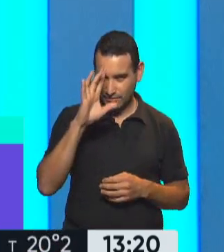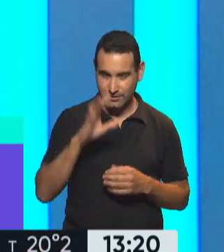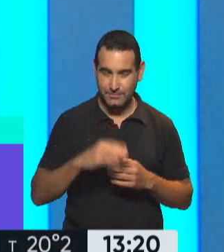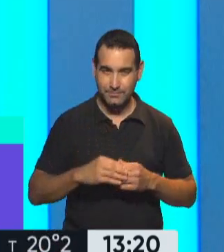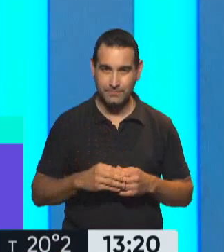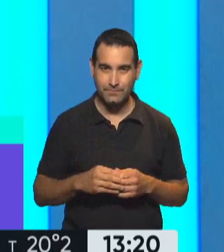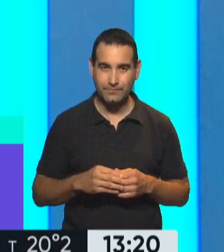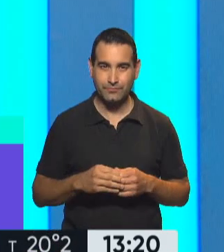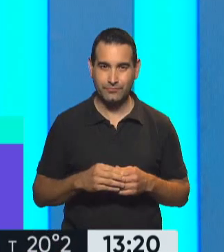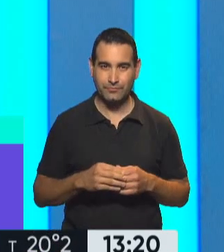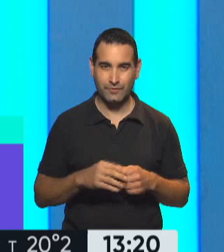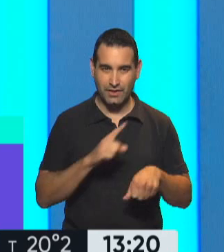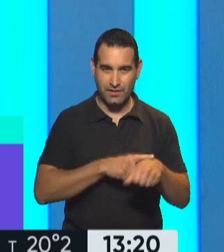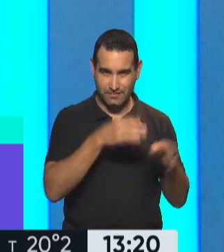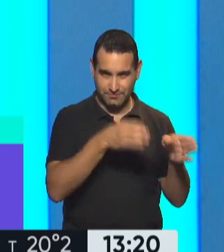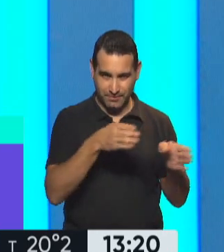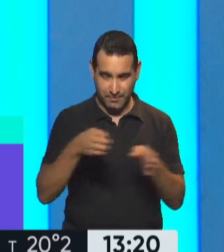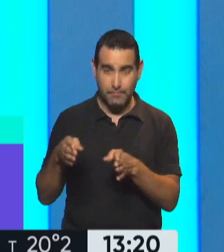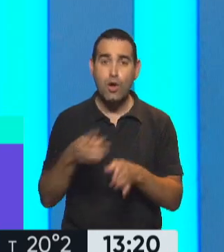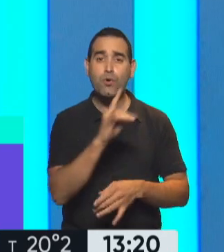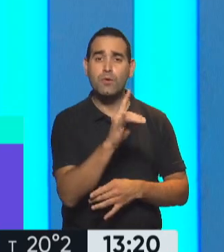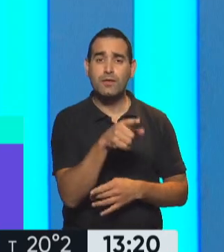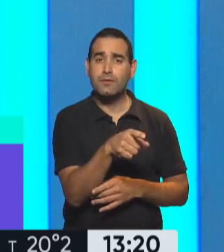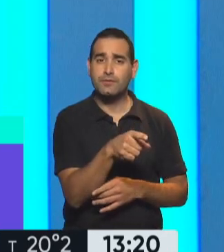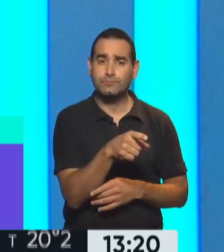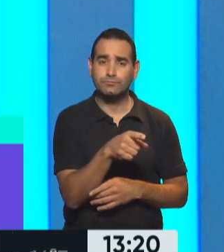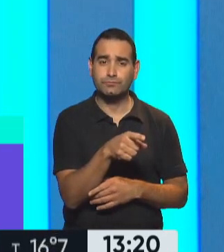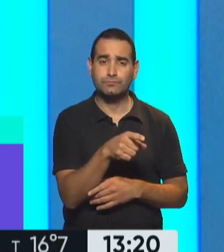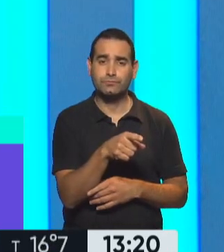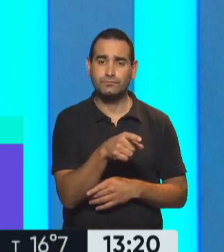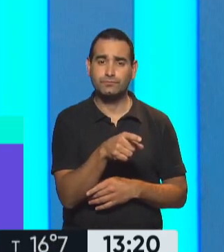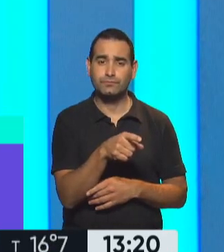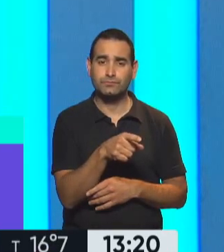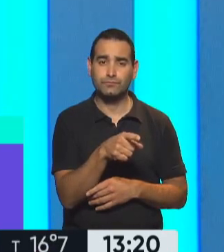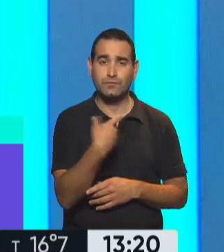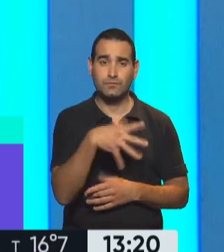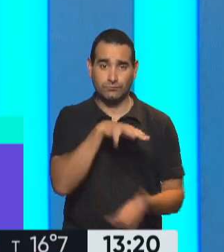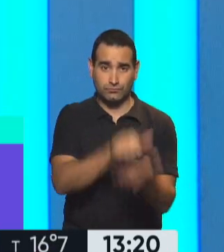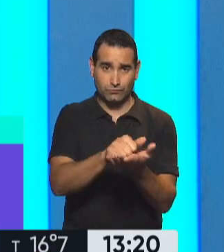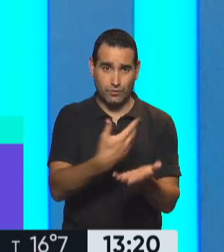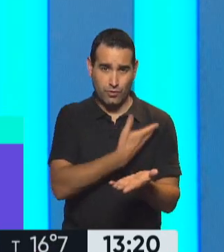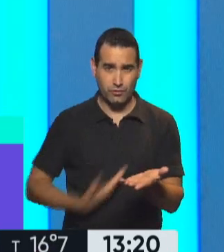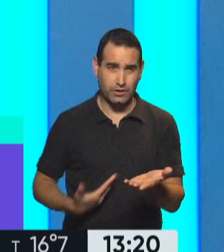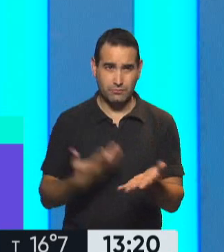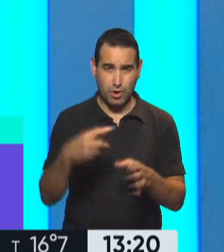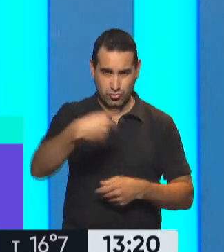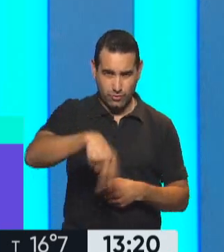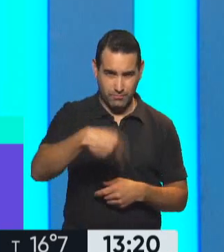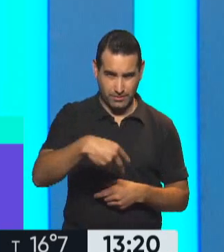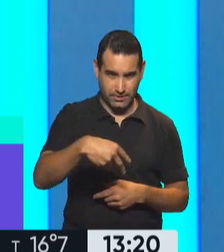secuencia cronológica en Bolivia, se da el golpe en mediados de